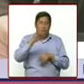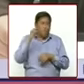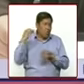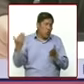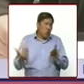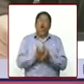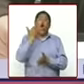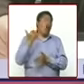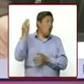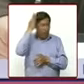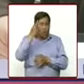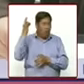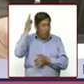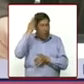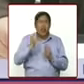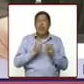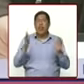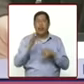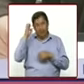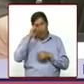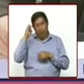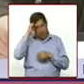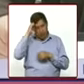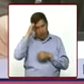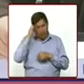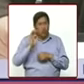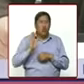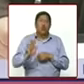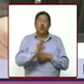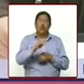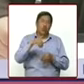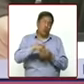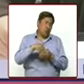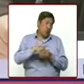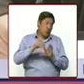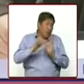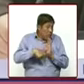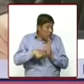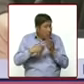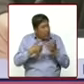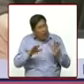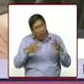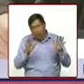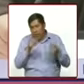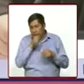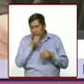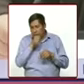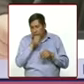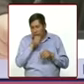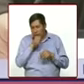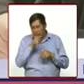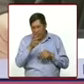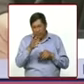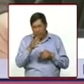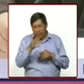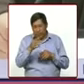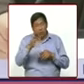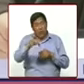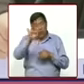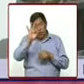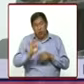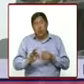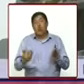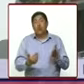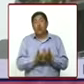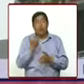Estado con el apoyo de 2/3 de los asambleístas, y después de eso ya estaría también designado como